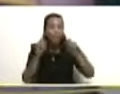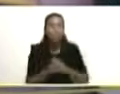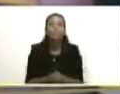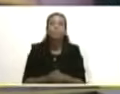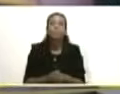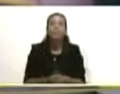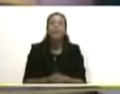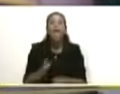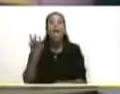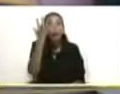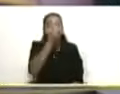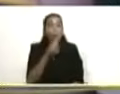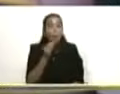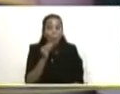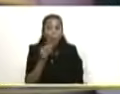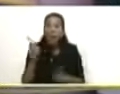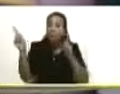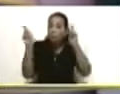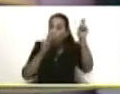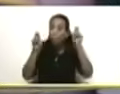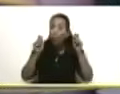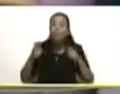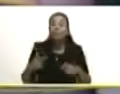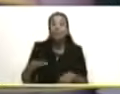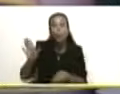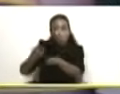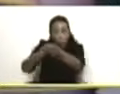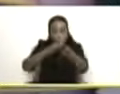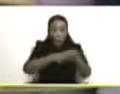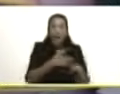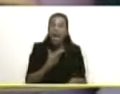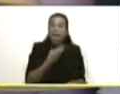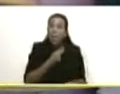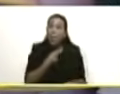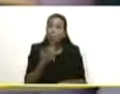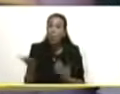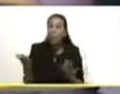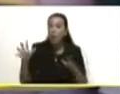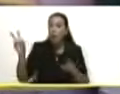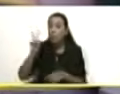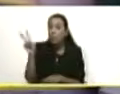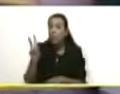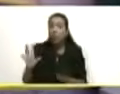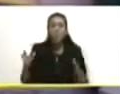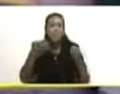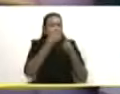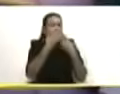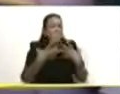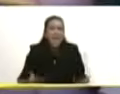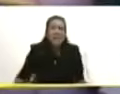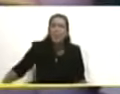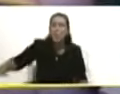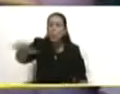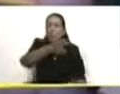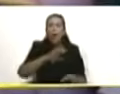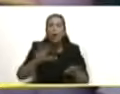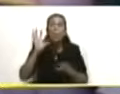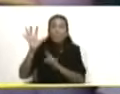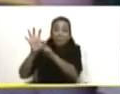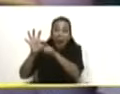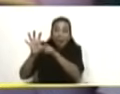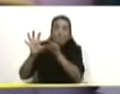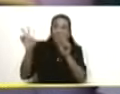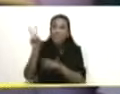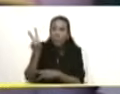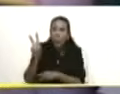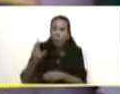El Juventours, atención a todos los jóvenes que vivimos además en un país hermosísimo, el país más hermoso del mundo.